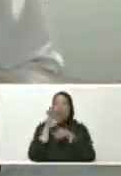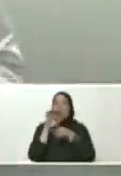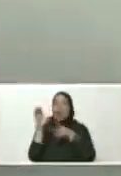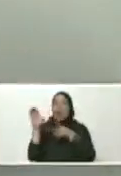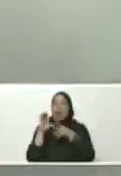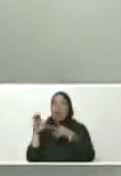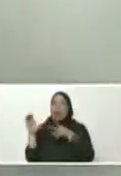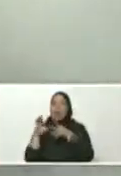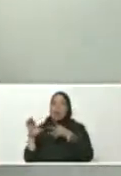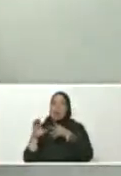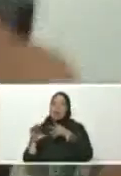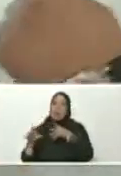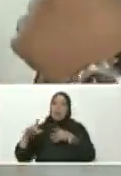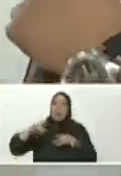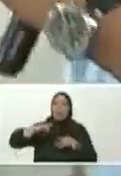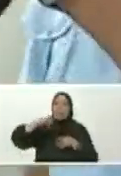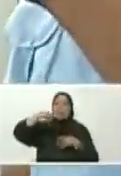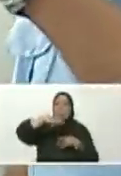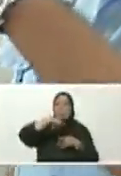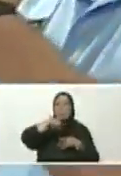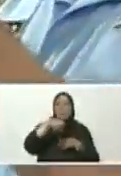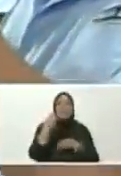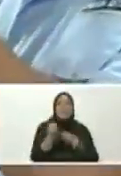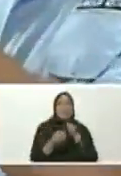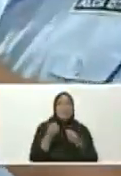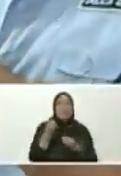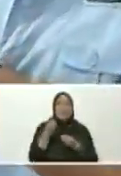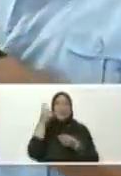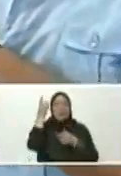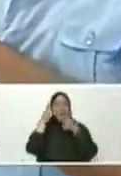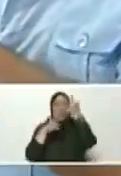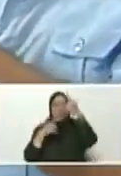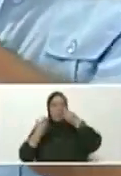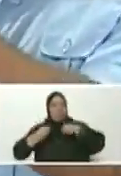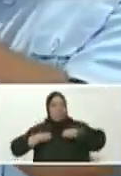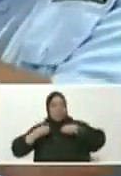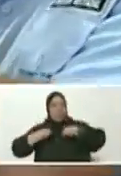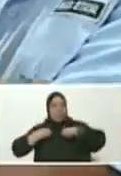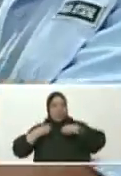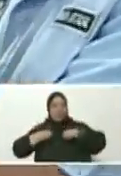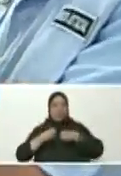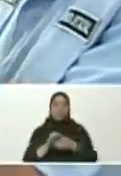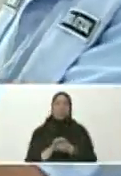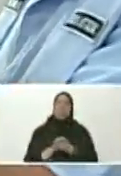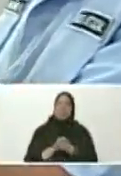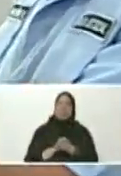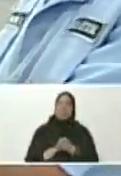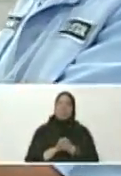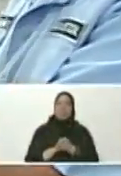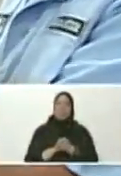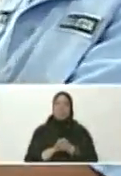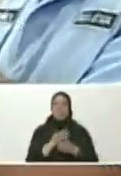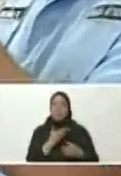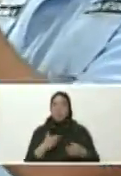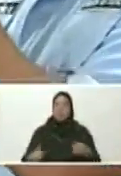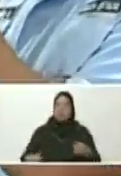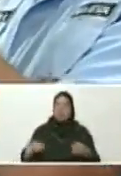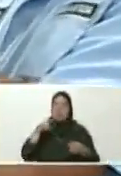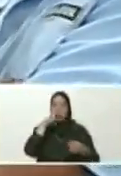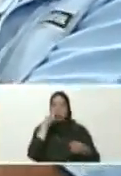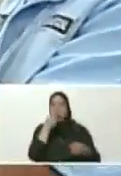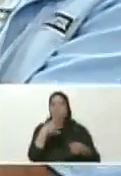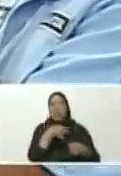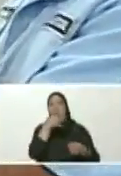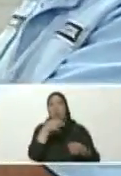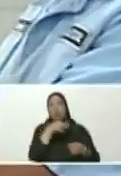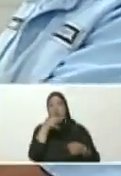puedes decir tú, Oroño, de este dron? Chávez vive. La patria sigue. Ciudadano presidente, muy buenas tardes.